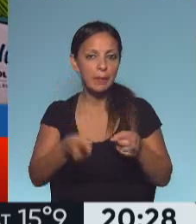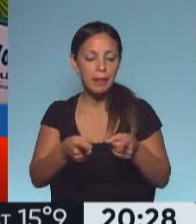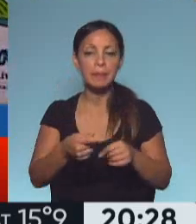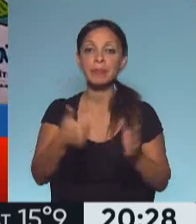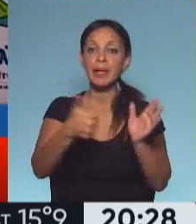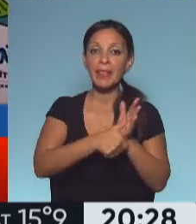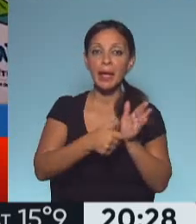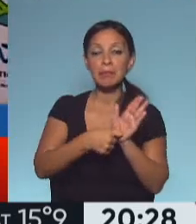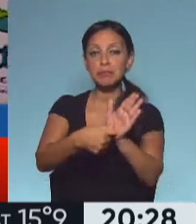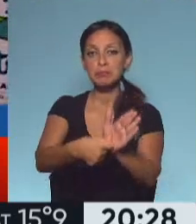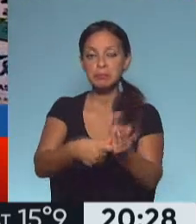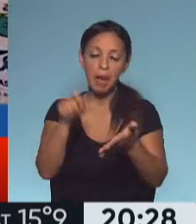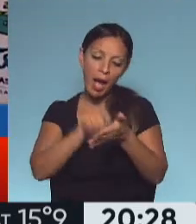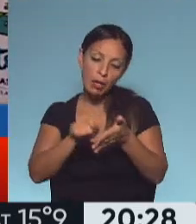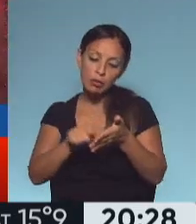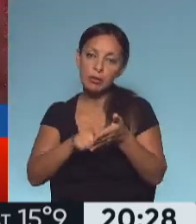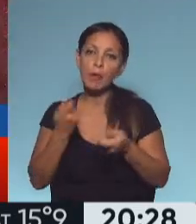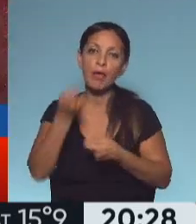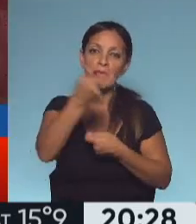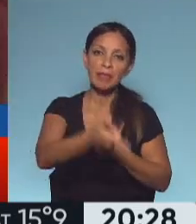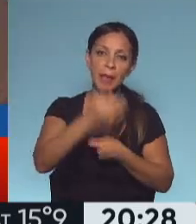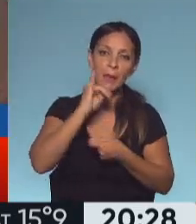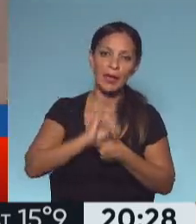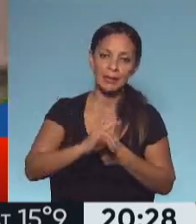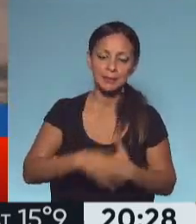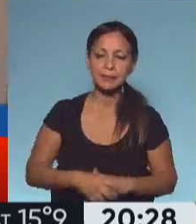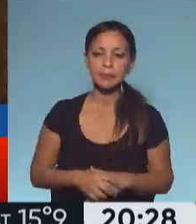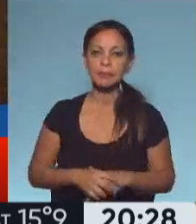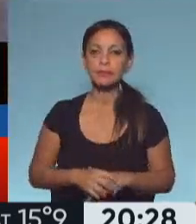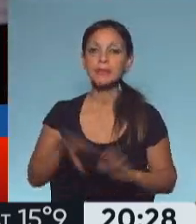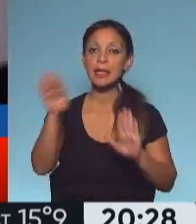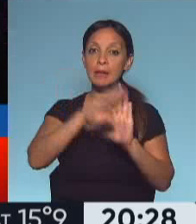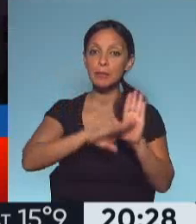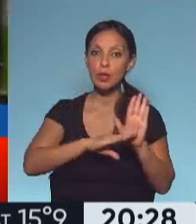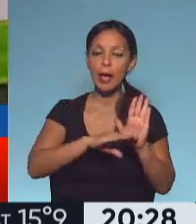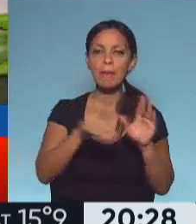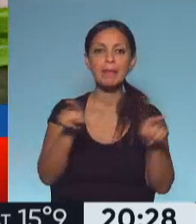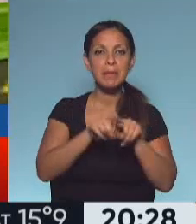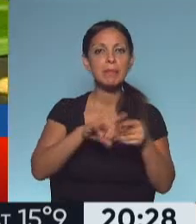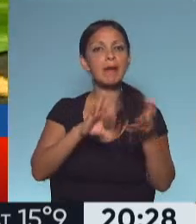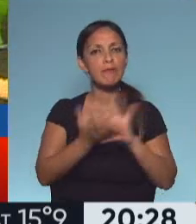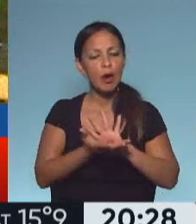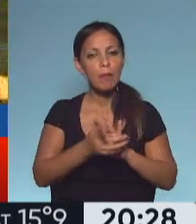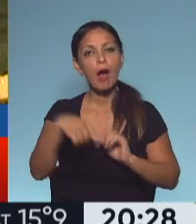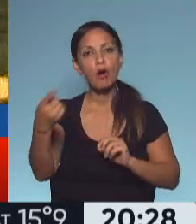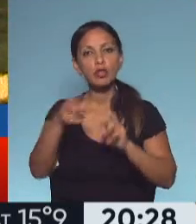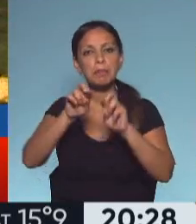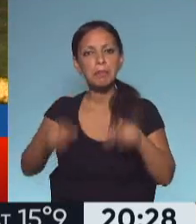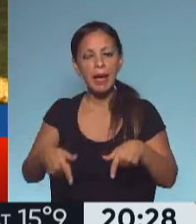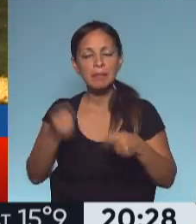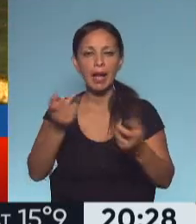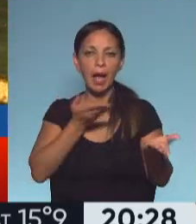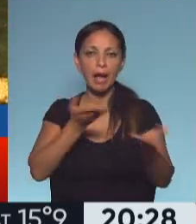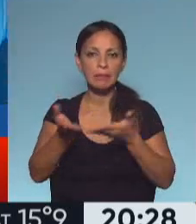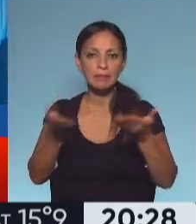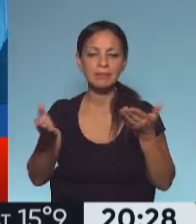responsable de adulto, las anotamos y le entregamos la leche en polvo. El programa se suma a todas las medidas y herramientas de asistencia